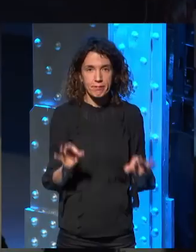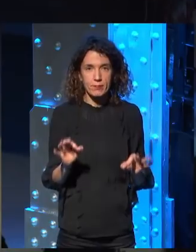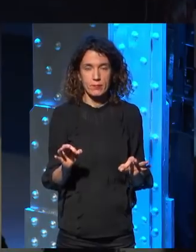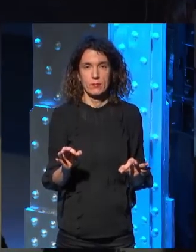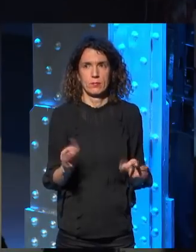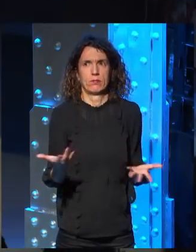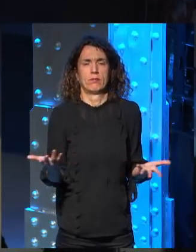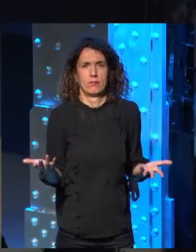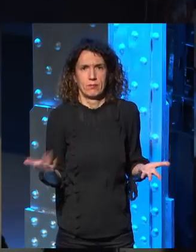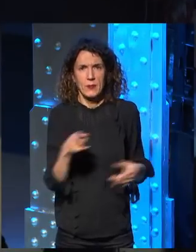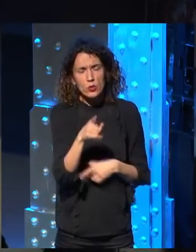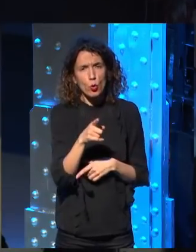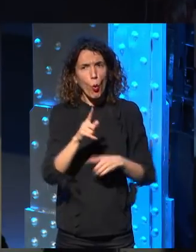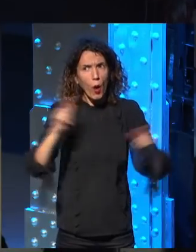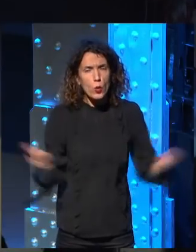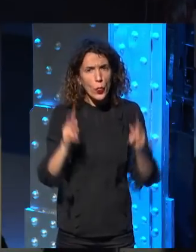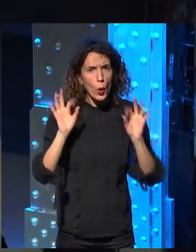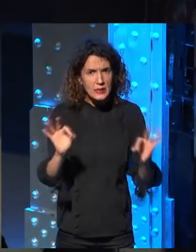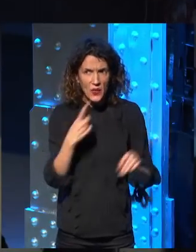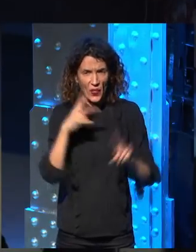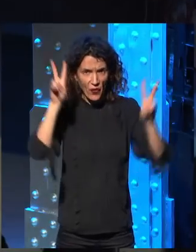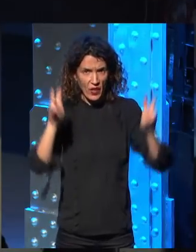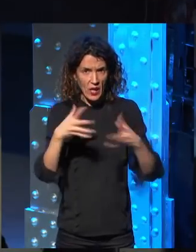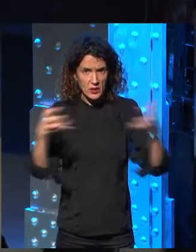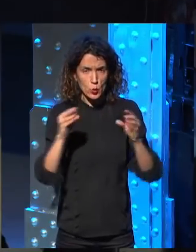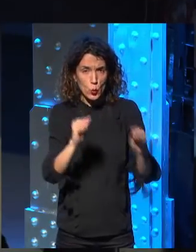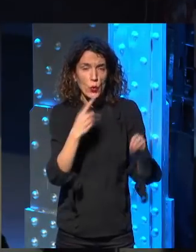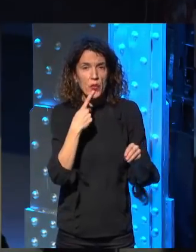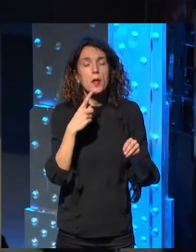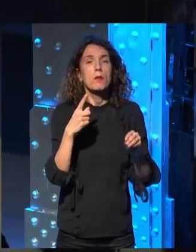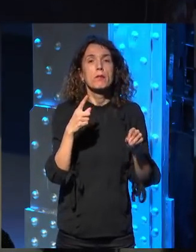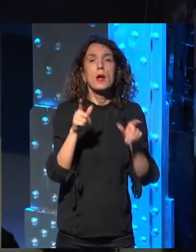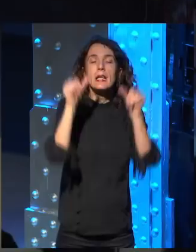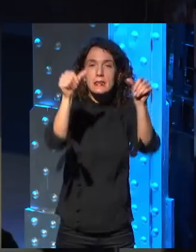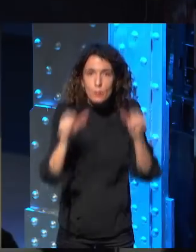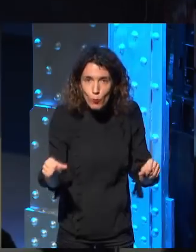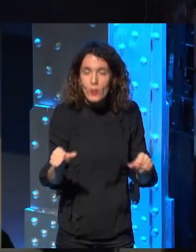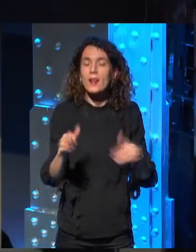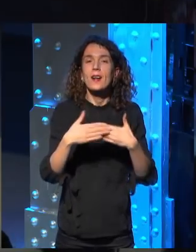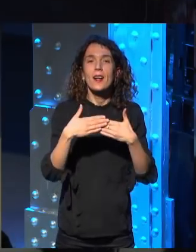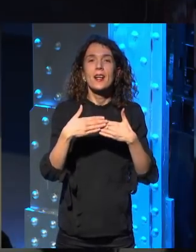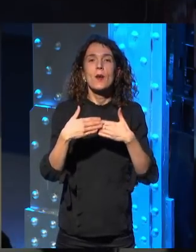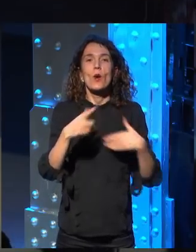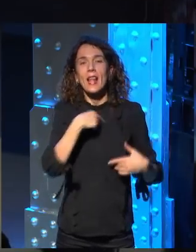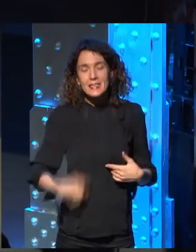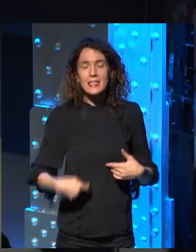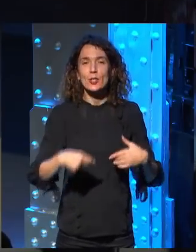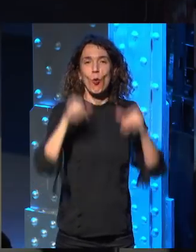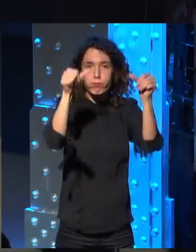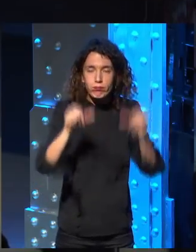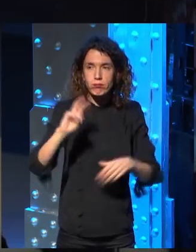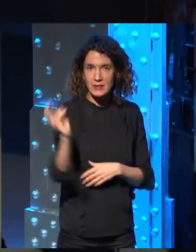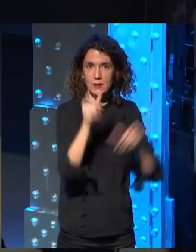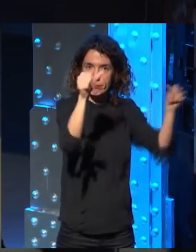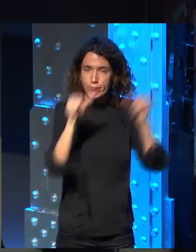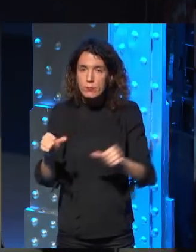No, eso lo pone el anuncio, es decir, tú lo ves en todas las puertas de todos los chinos, había ese anuncio, ¿sabes?